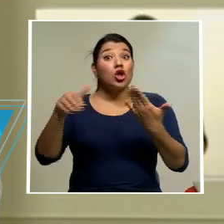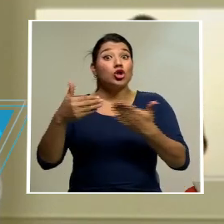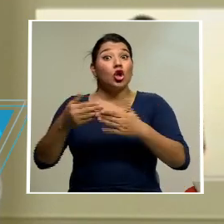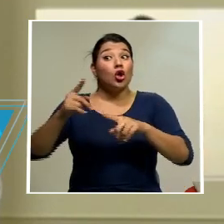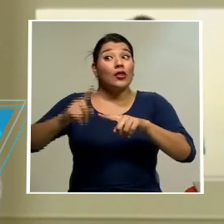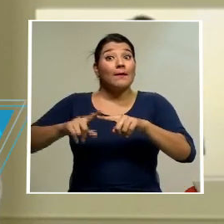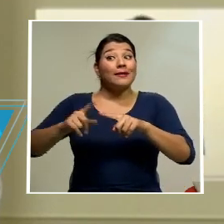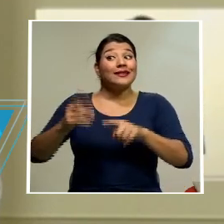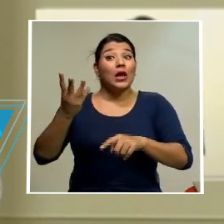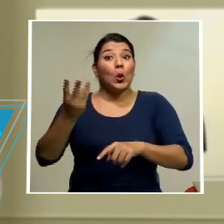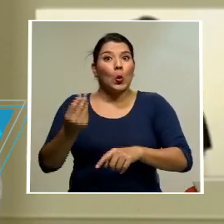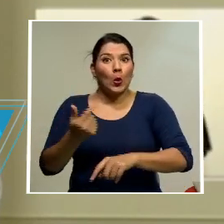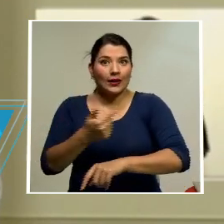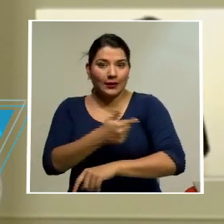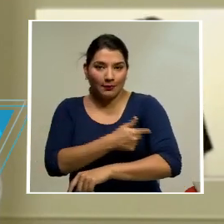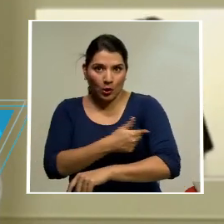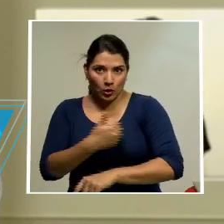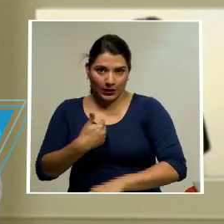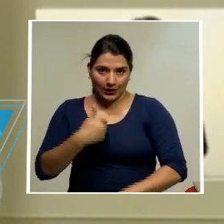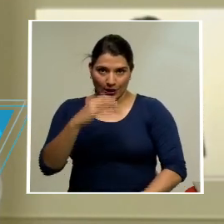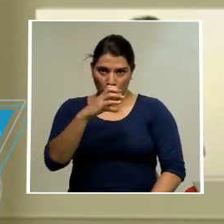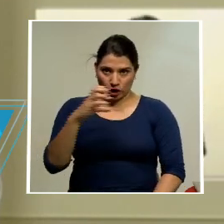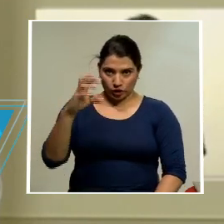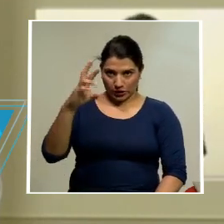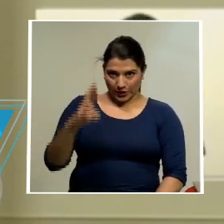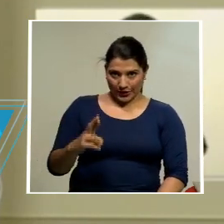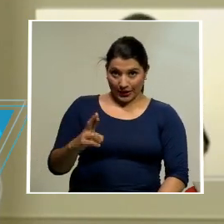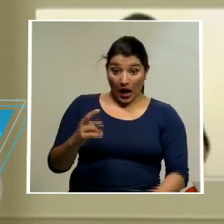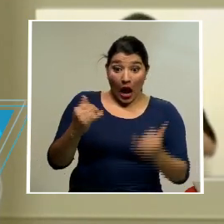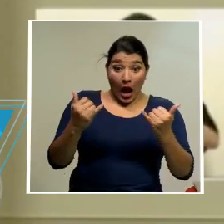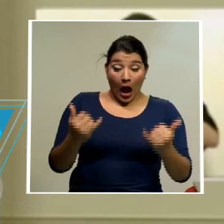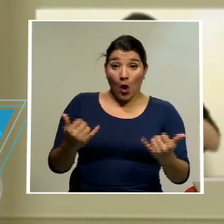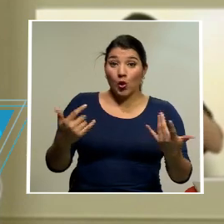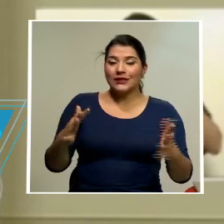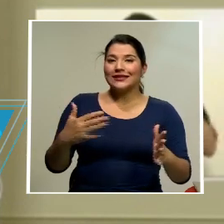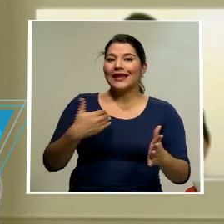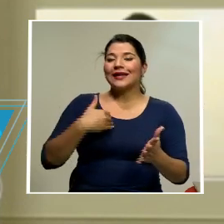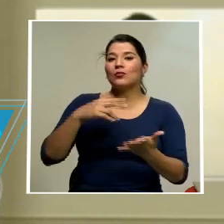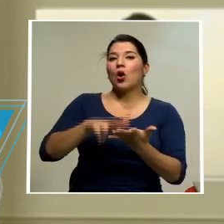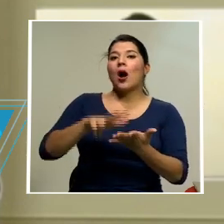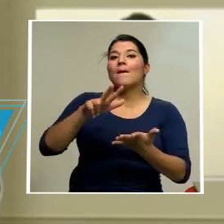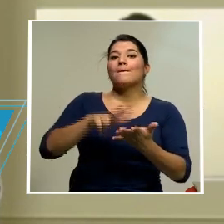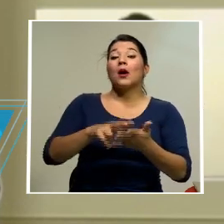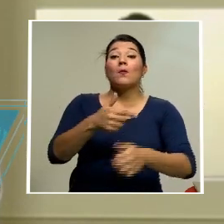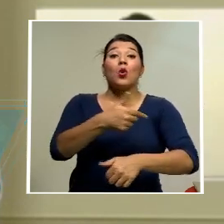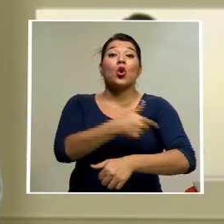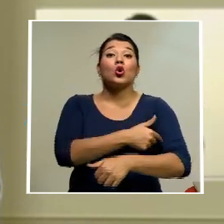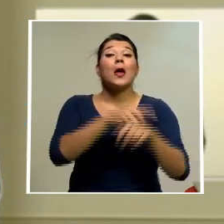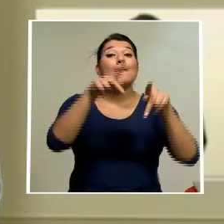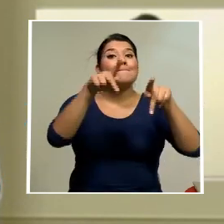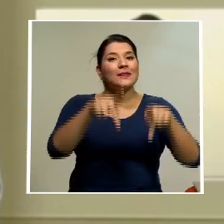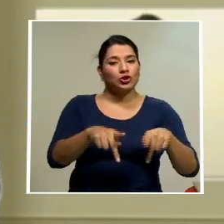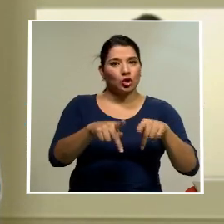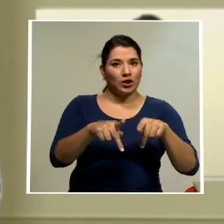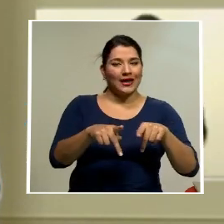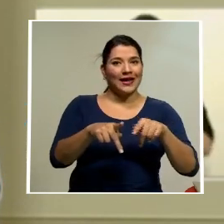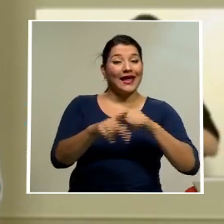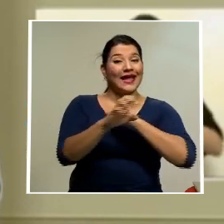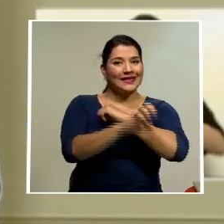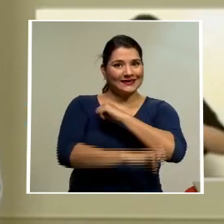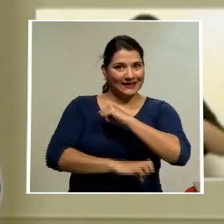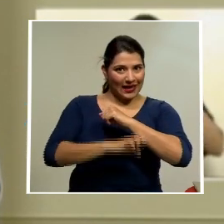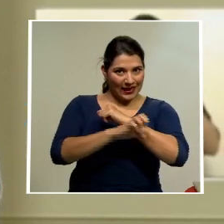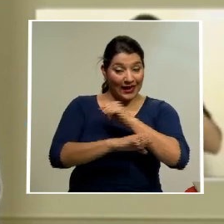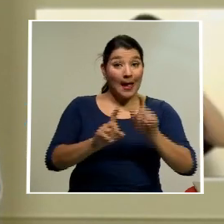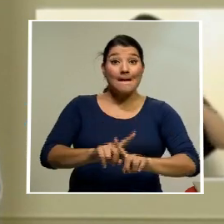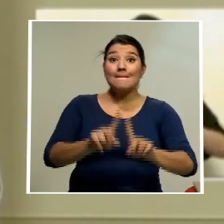vacunas. Nosotros en este momento ya tenemos aprobada la vacunación de extranjeros que tengan una condición de regularidad